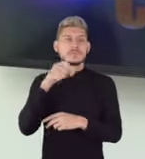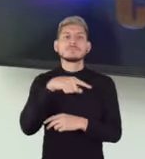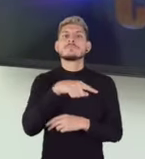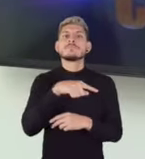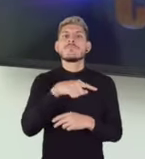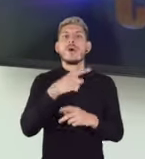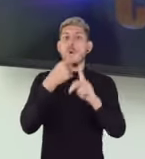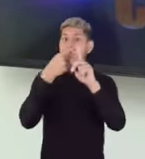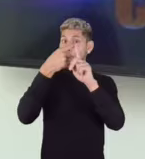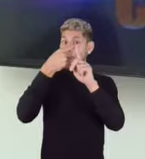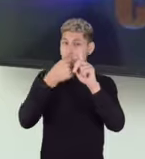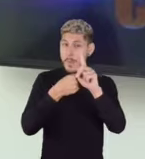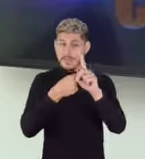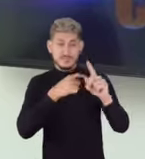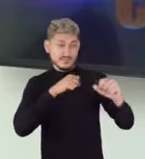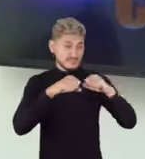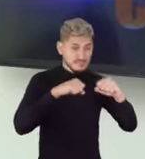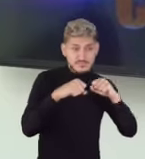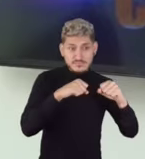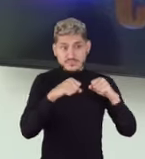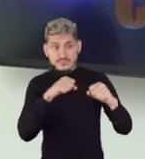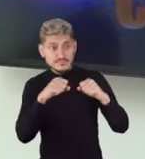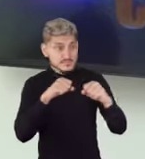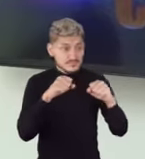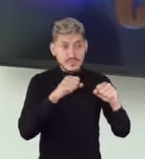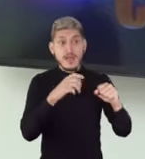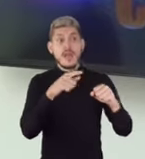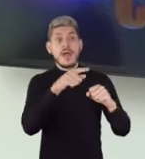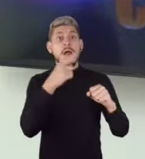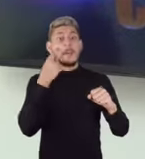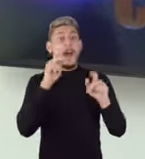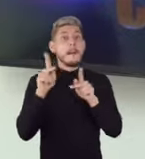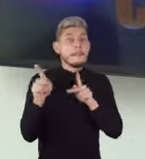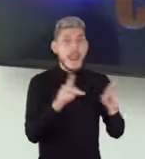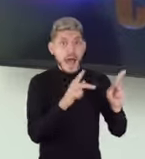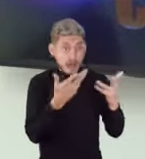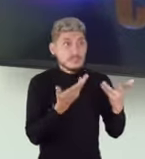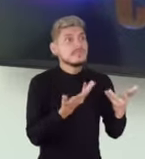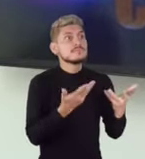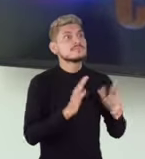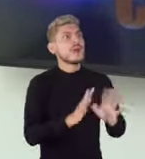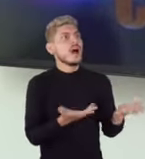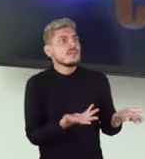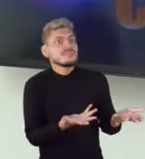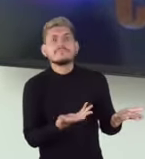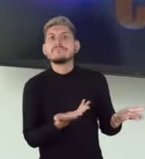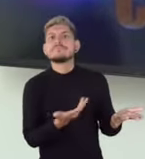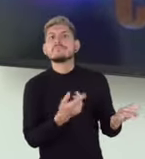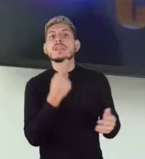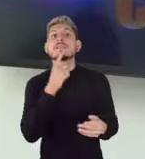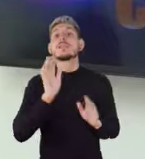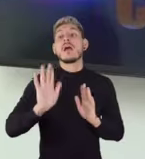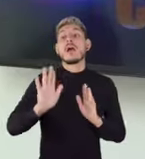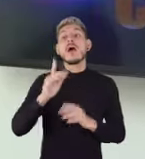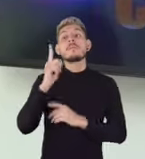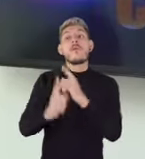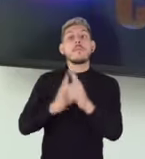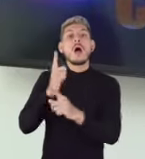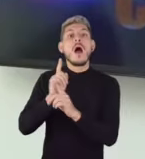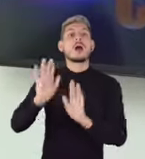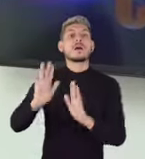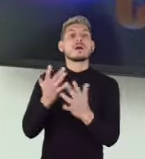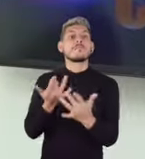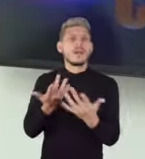demoraron 1 mes, y ¿cuál fue el resultado? Que tenemos que seguir esperando, que los estudios continúan. El próximo año en el punto de la quebrada Carreta es el proyecto de